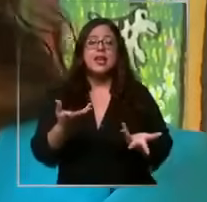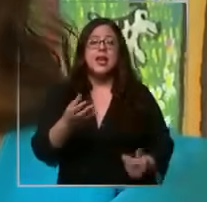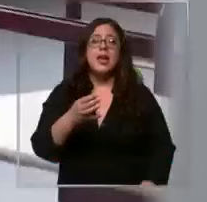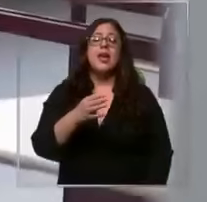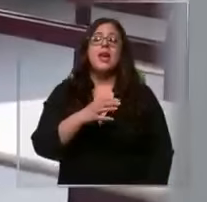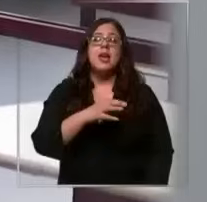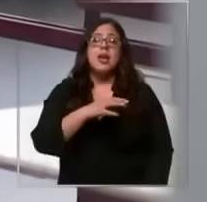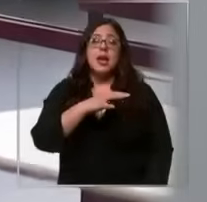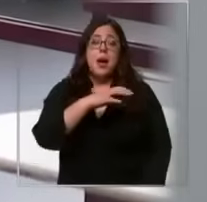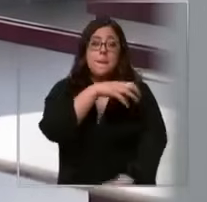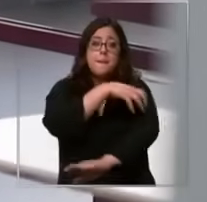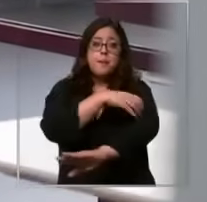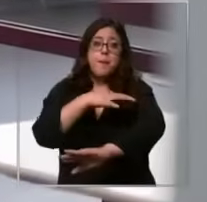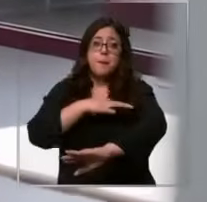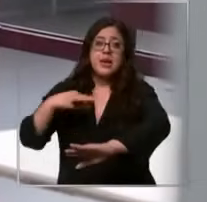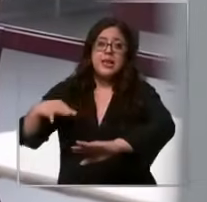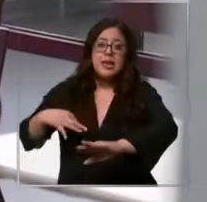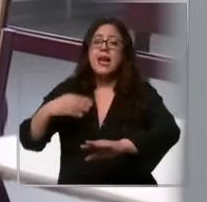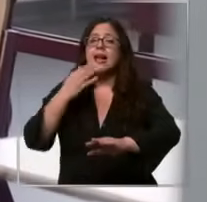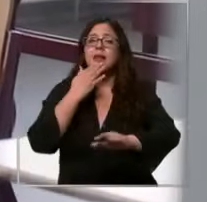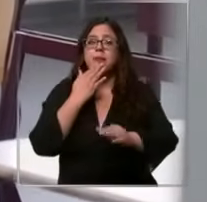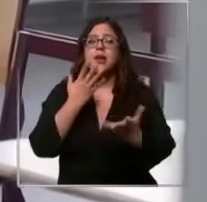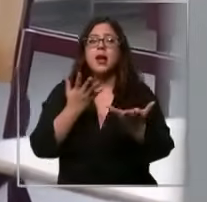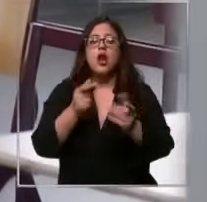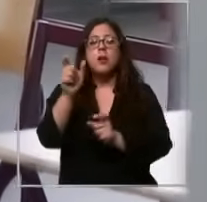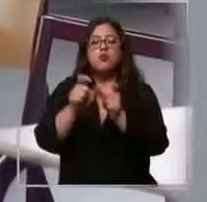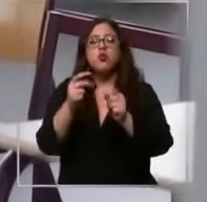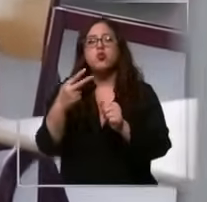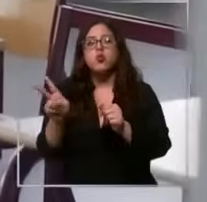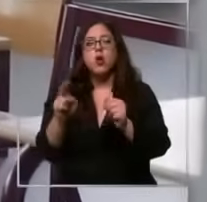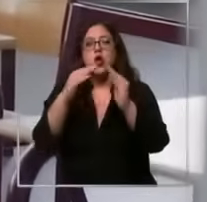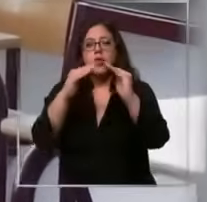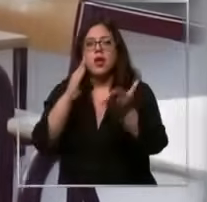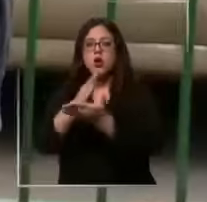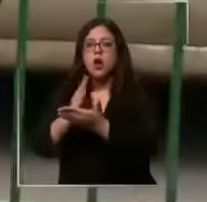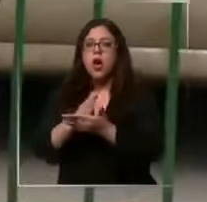cada región, junto con los sostenedores de cada colegio, para ir